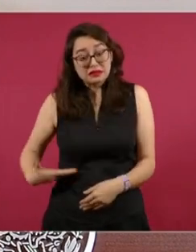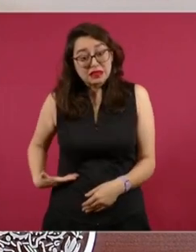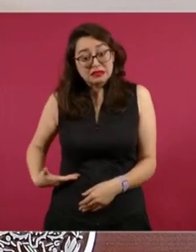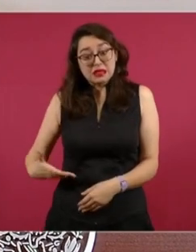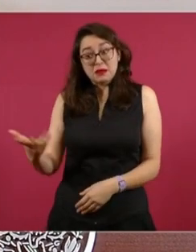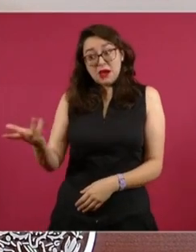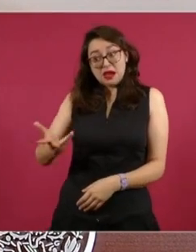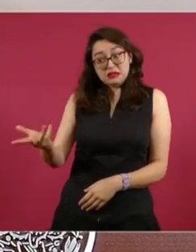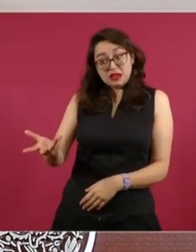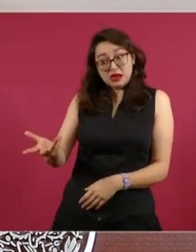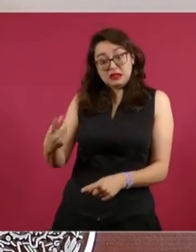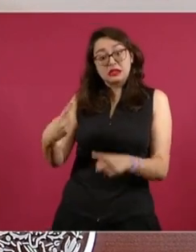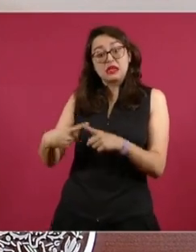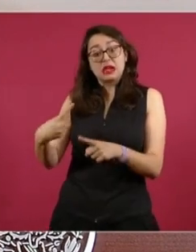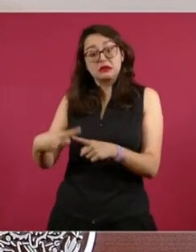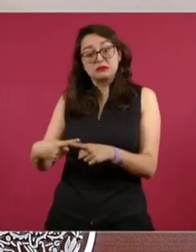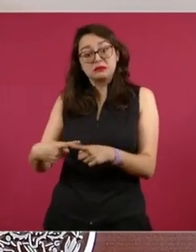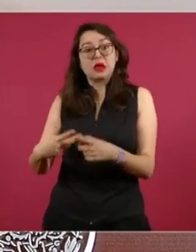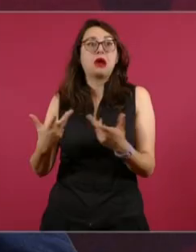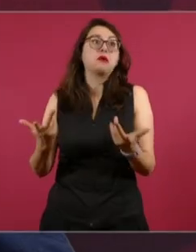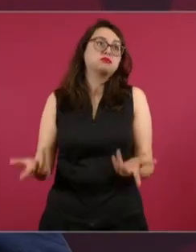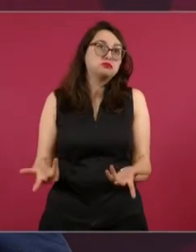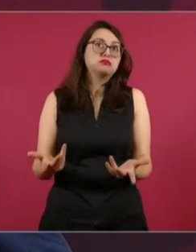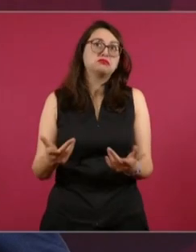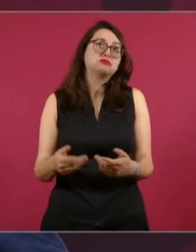Pues solo que regresara Salinas, ¿no?,